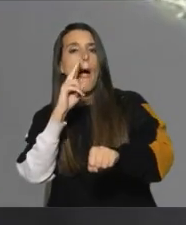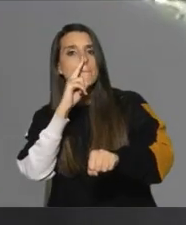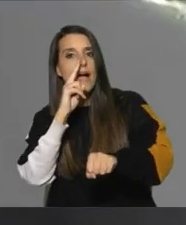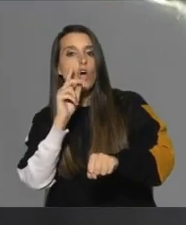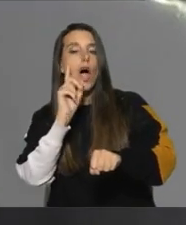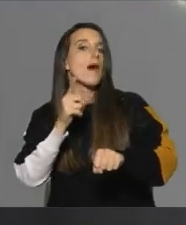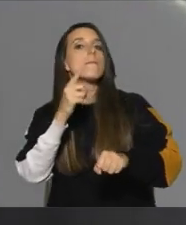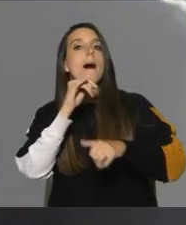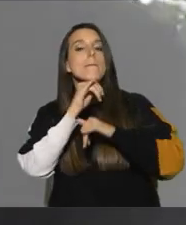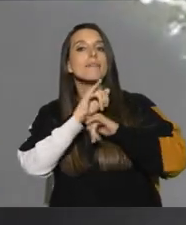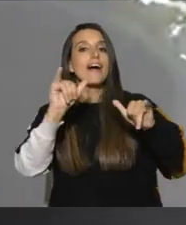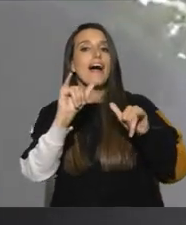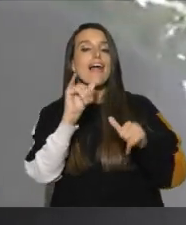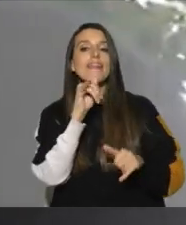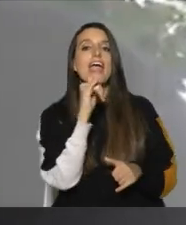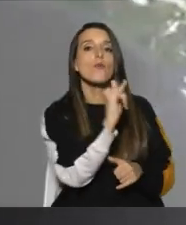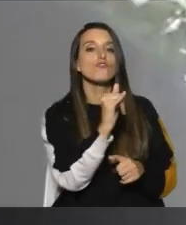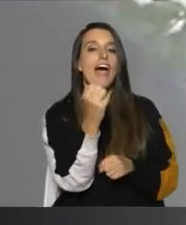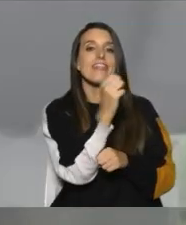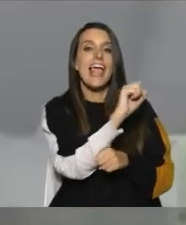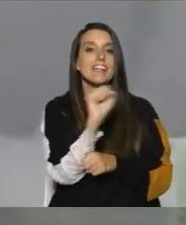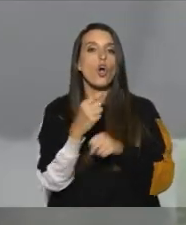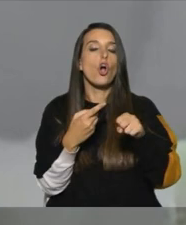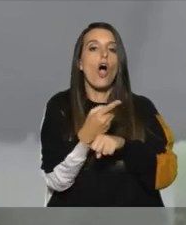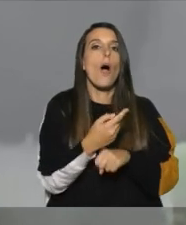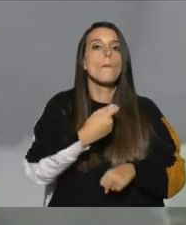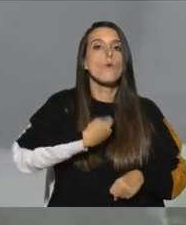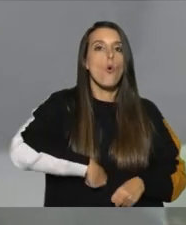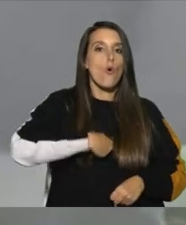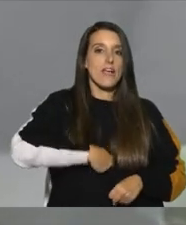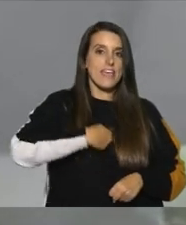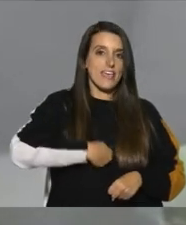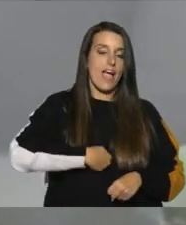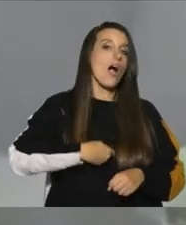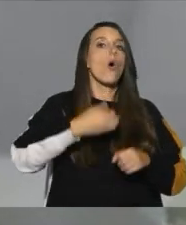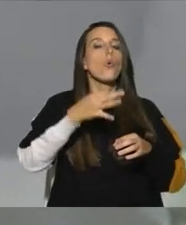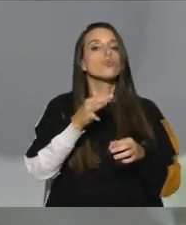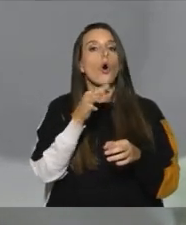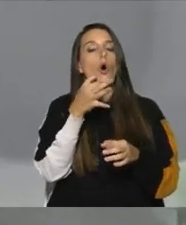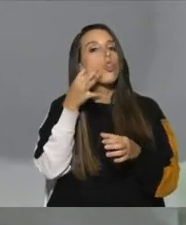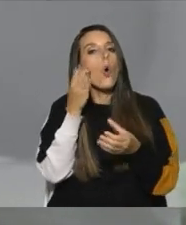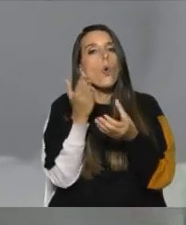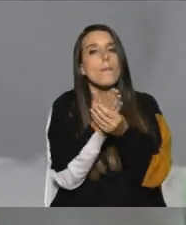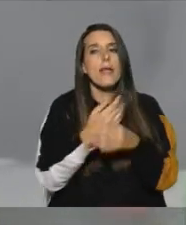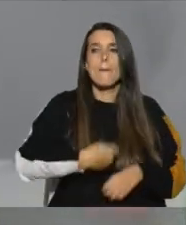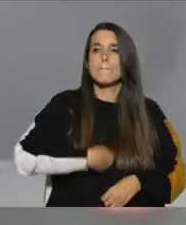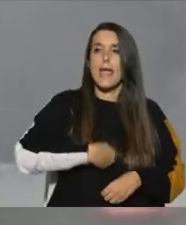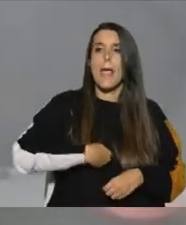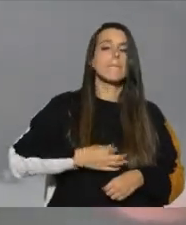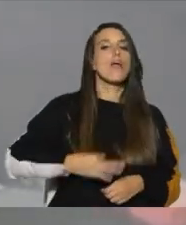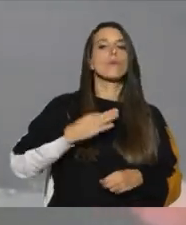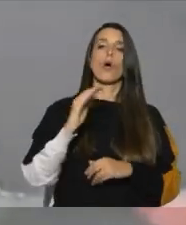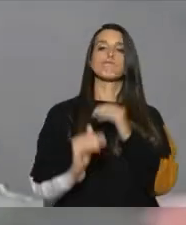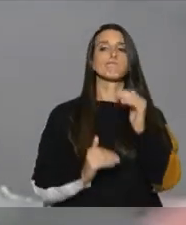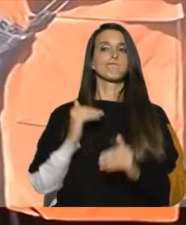presentó una denuncia por apología del delito contra José Mujica por un testimonio recogido en el documental El Pepe, una vida suprema, dirigido